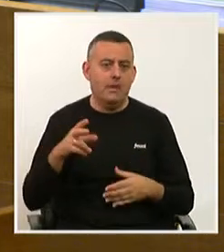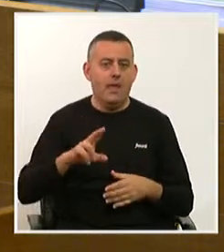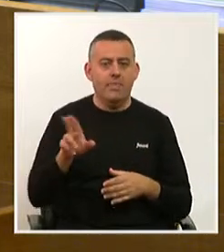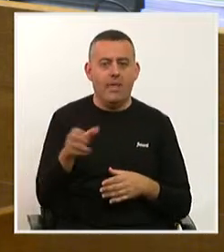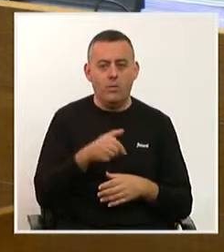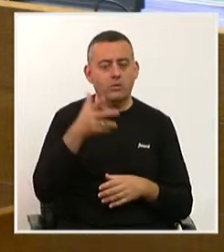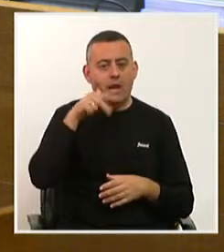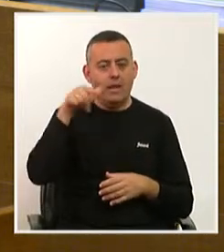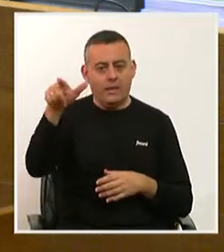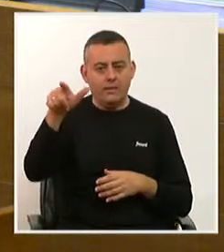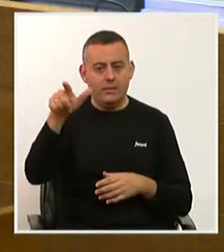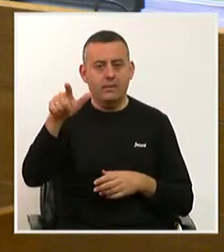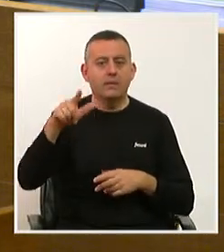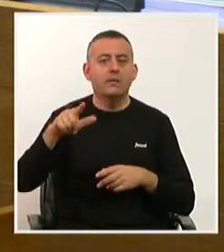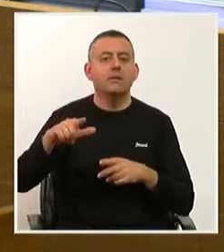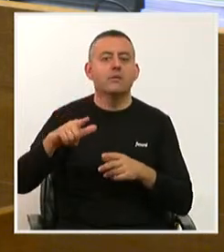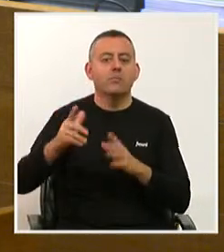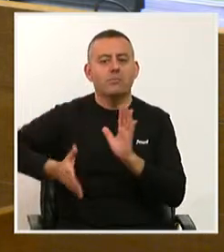ser